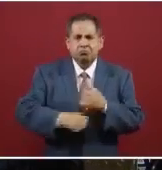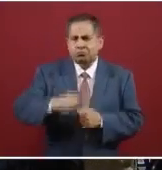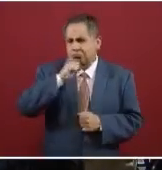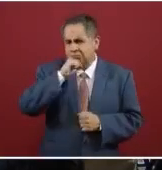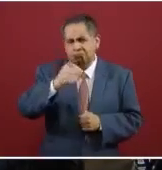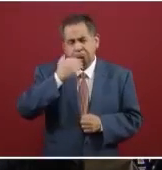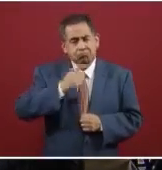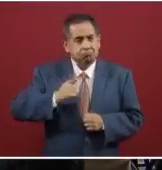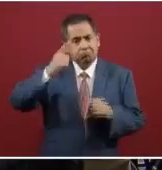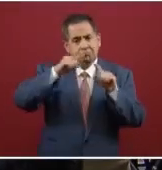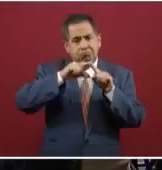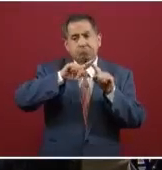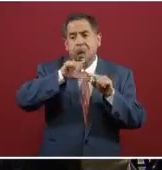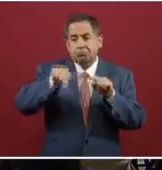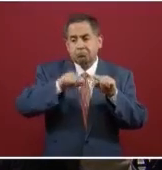allá arriba,